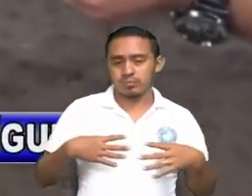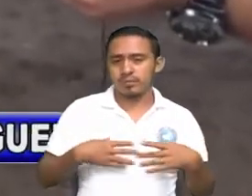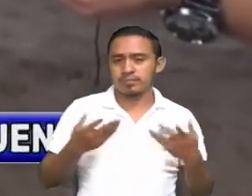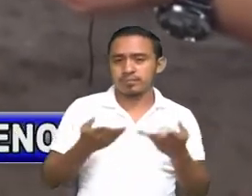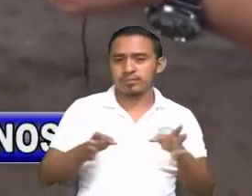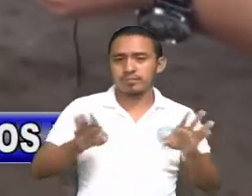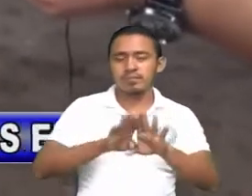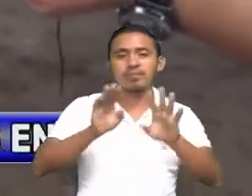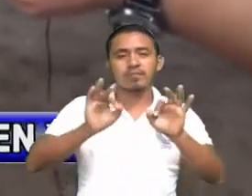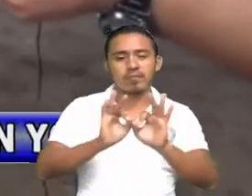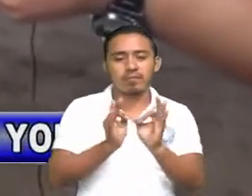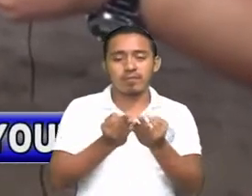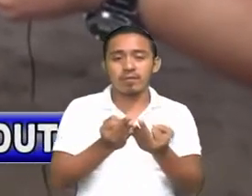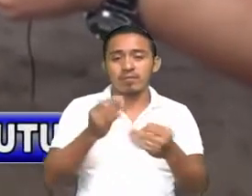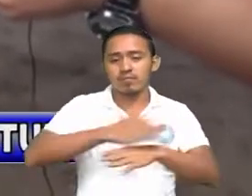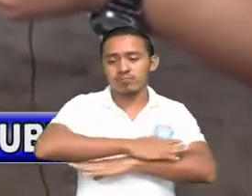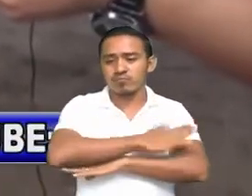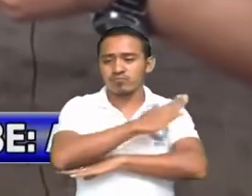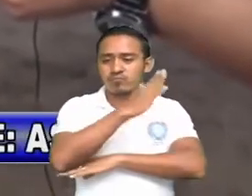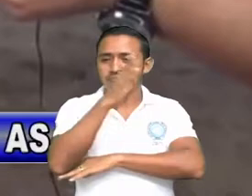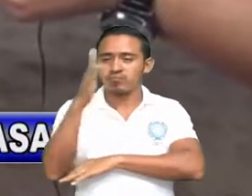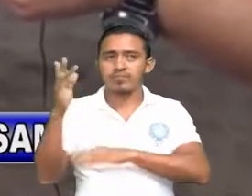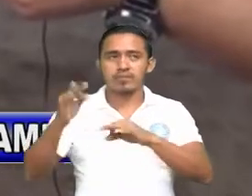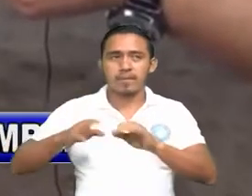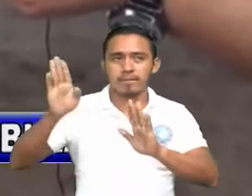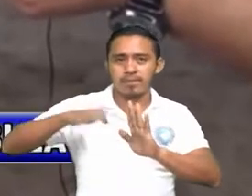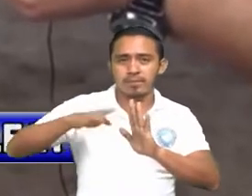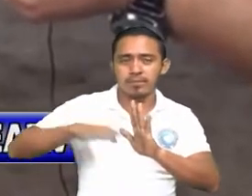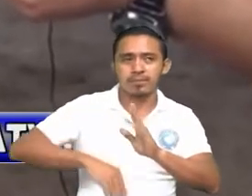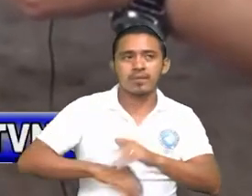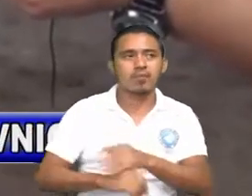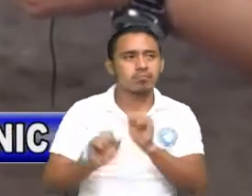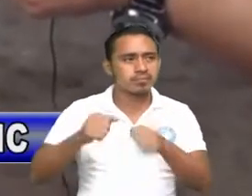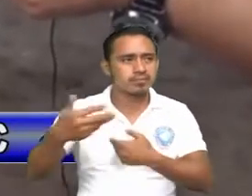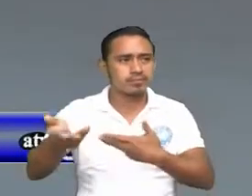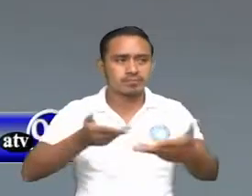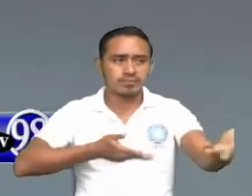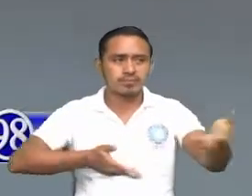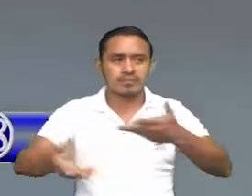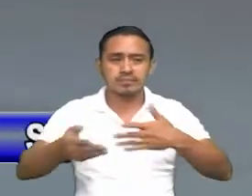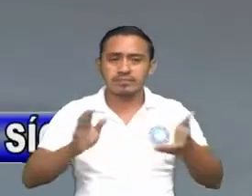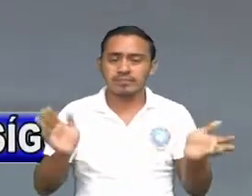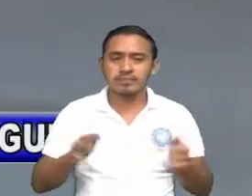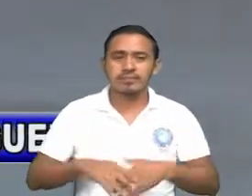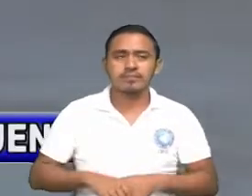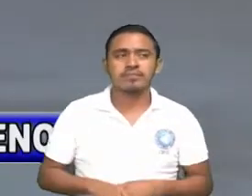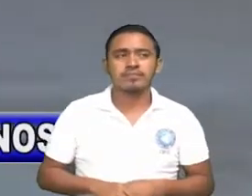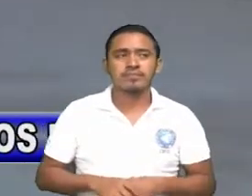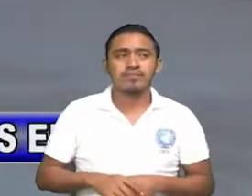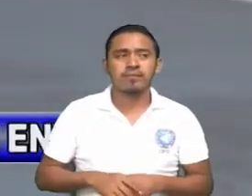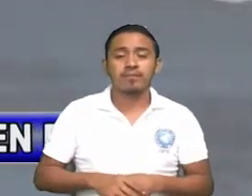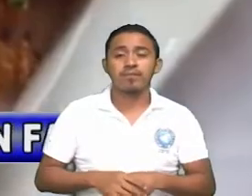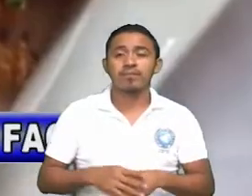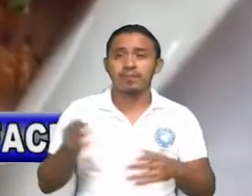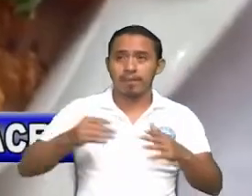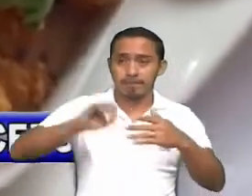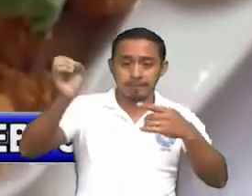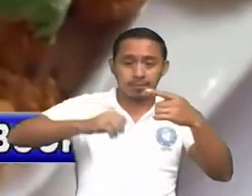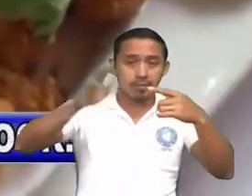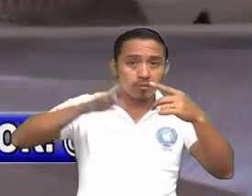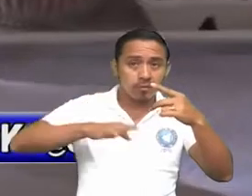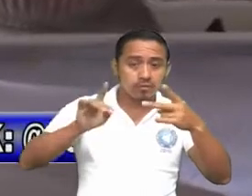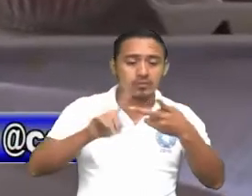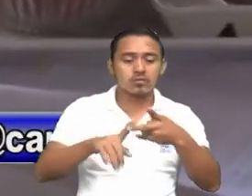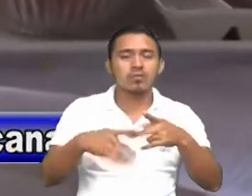familias puedan estar un fin de semana largo y extendido y con un bajo costo, para que puedan compartir y disfrutar. Descuentos y promociones para